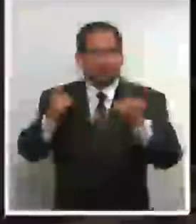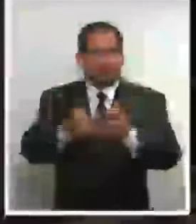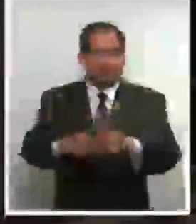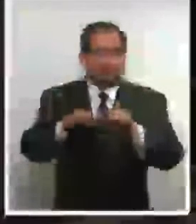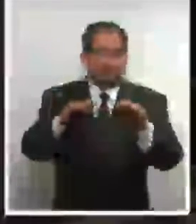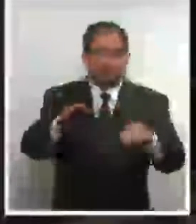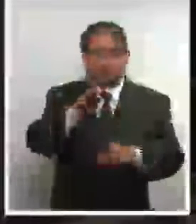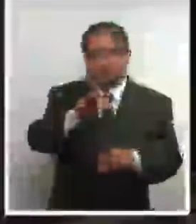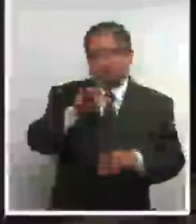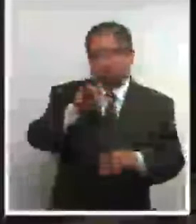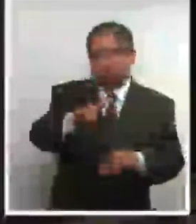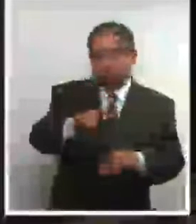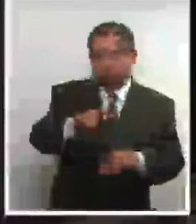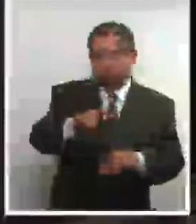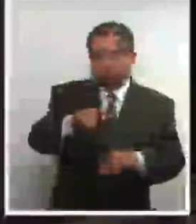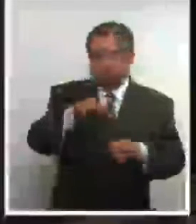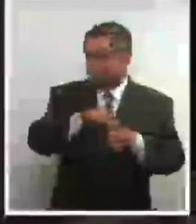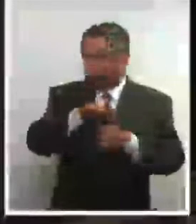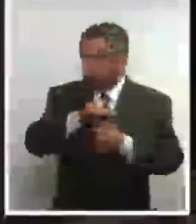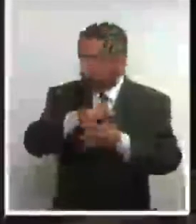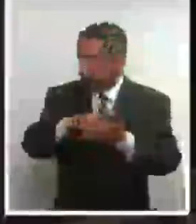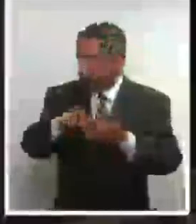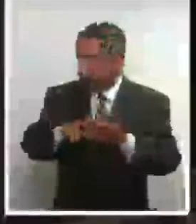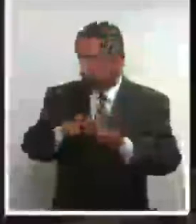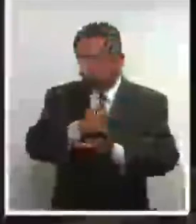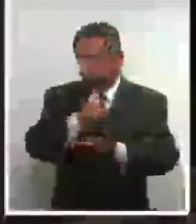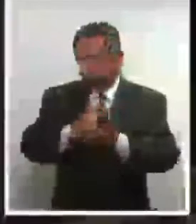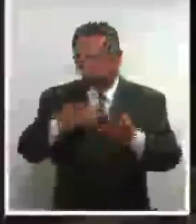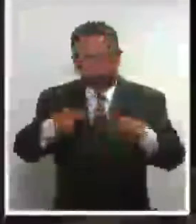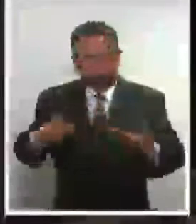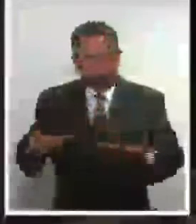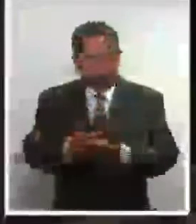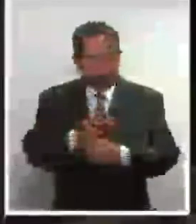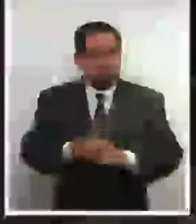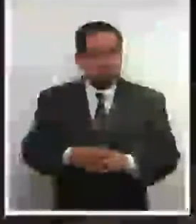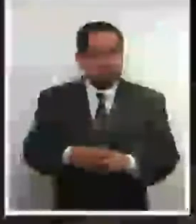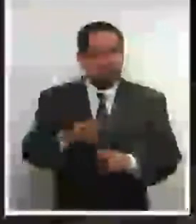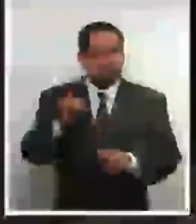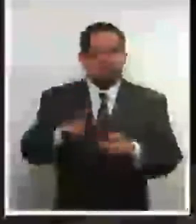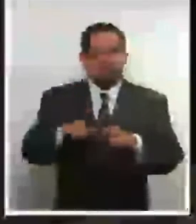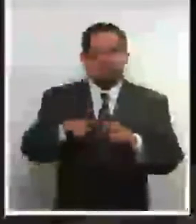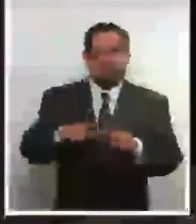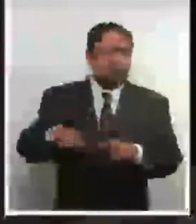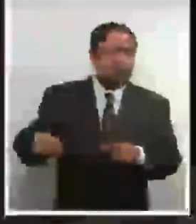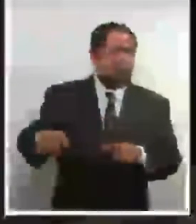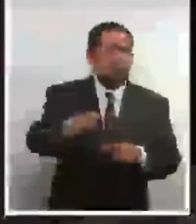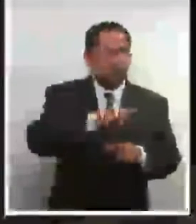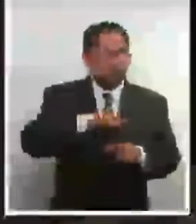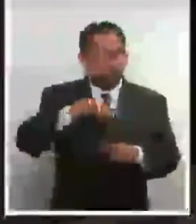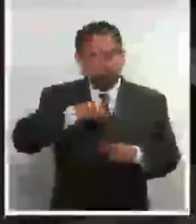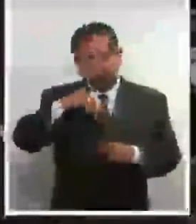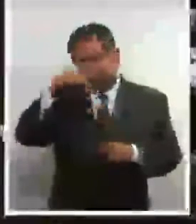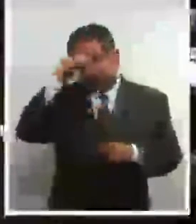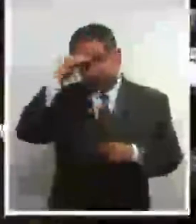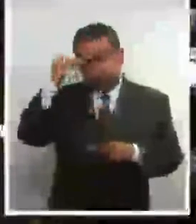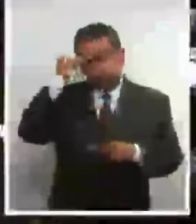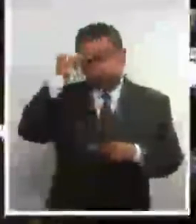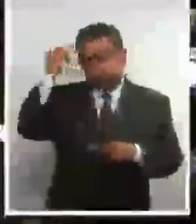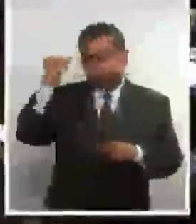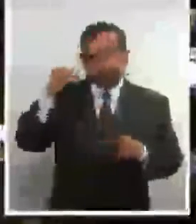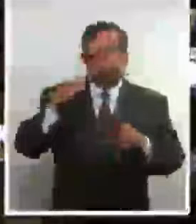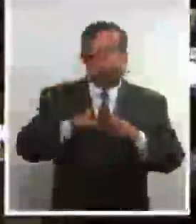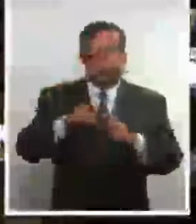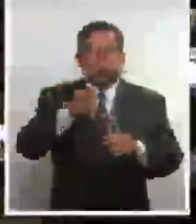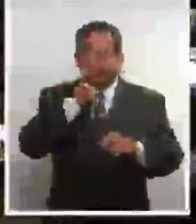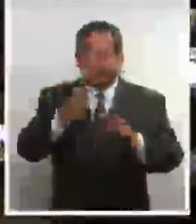el fiscal general, electos por los ciudadanos. Esta fiscalía, desde mi punto de vista, tal